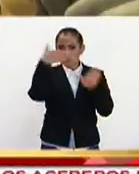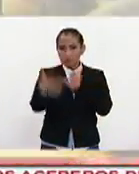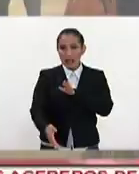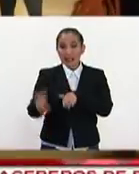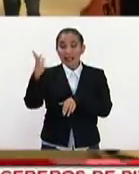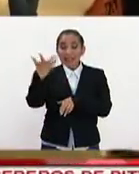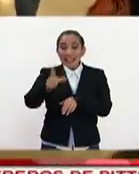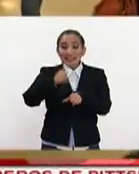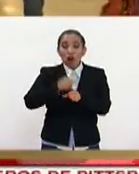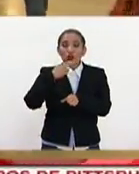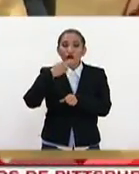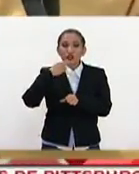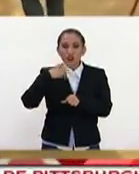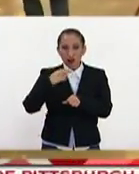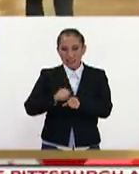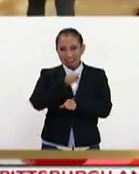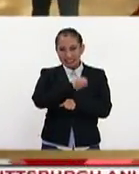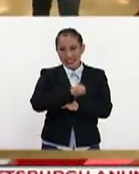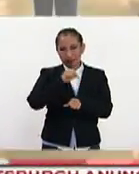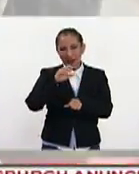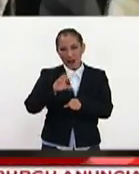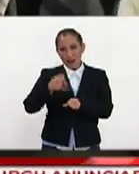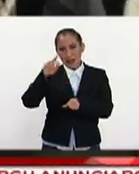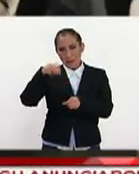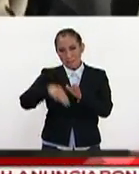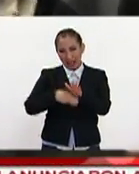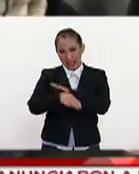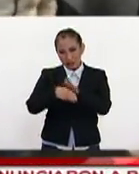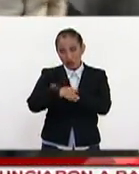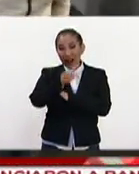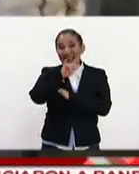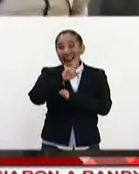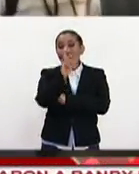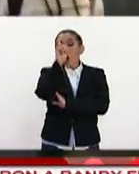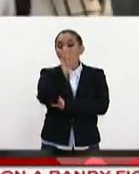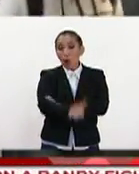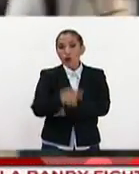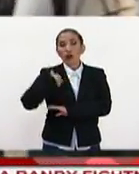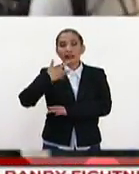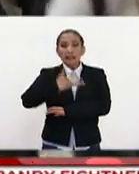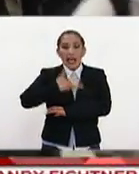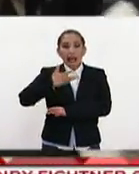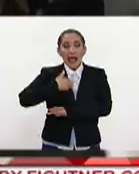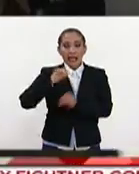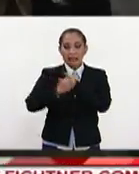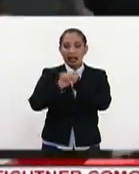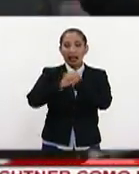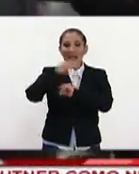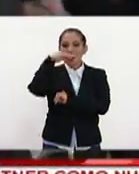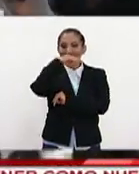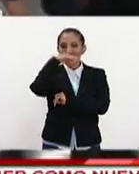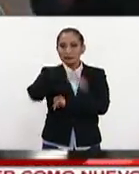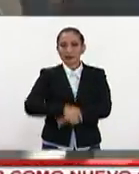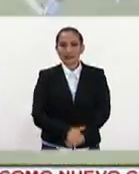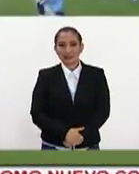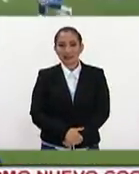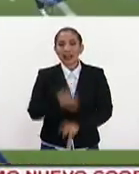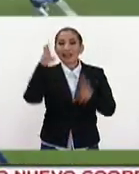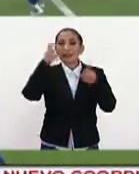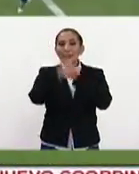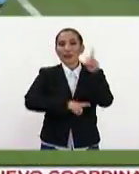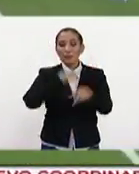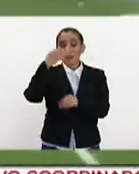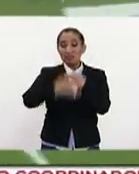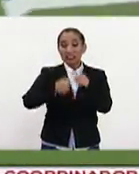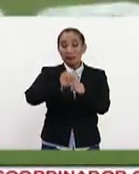adelante, en 10 días, los usuarios del sistema de transporte colectivo Metro en la línea 1 contarán con internet gratuito. Y en los